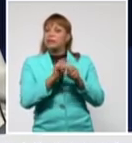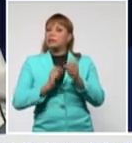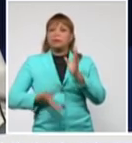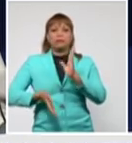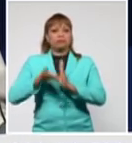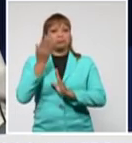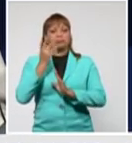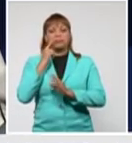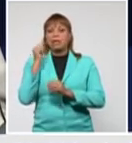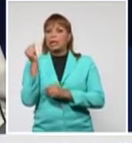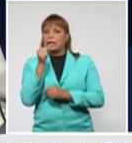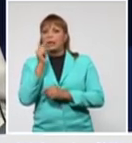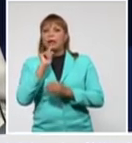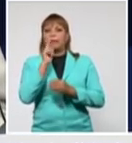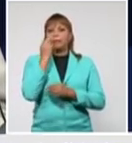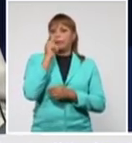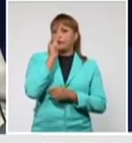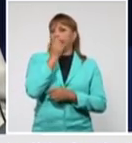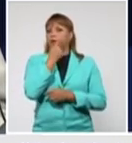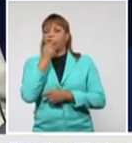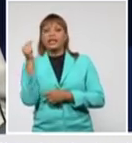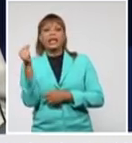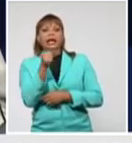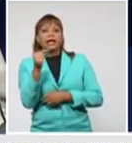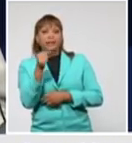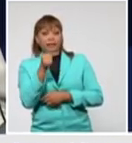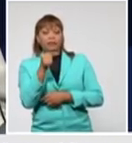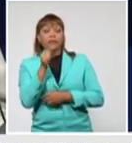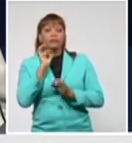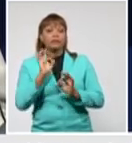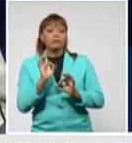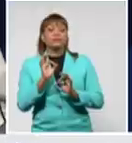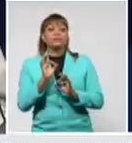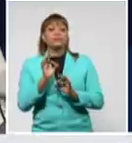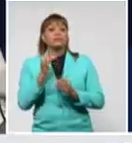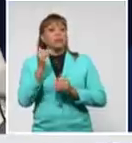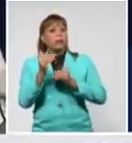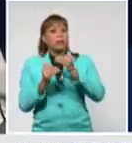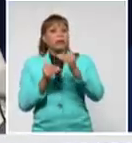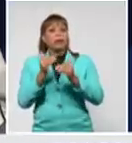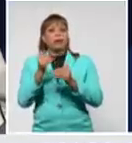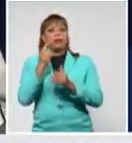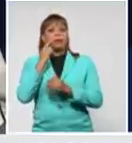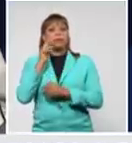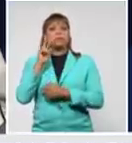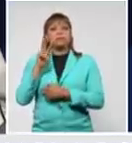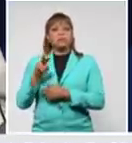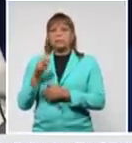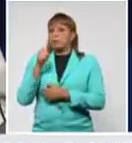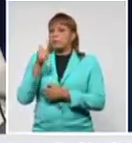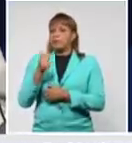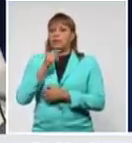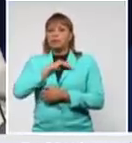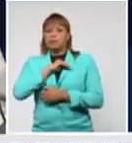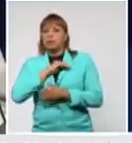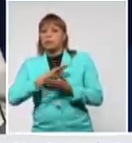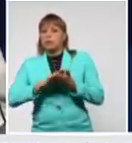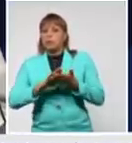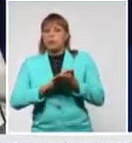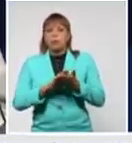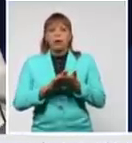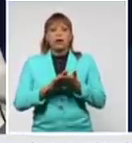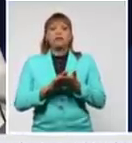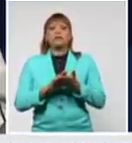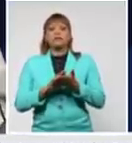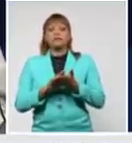negativizó su PCR, ya desde el punto de vista clínico no tienen sintomatología y se